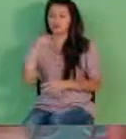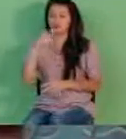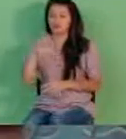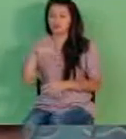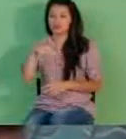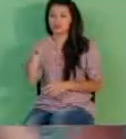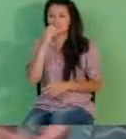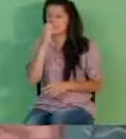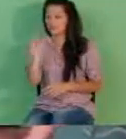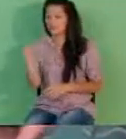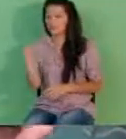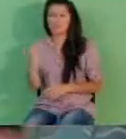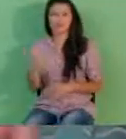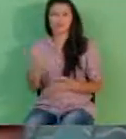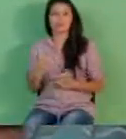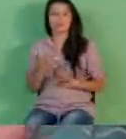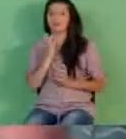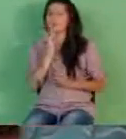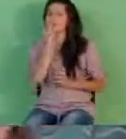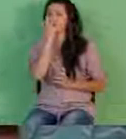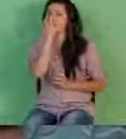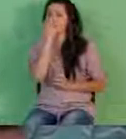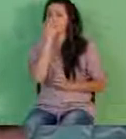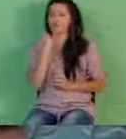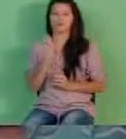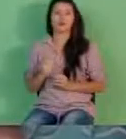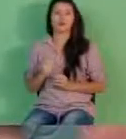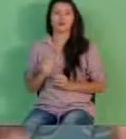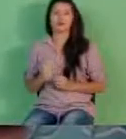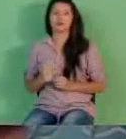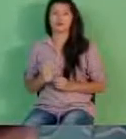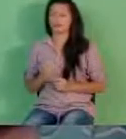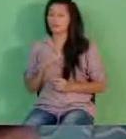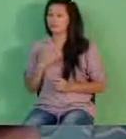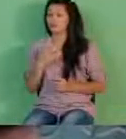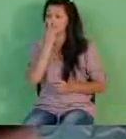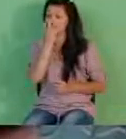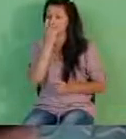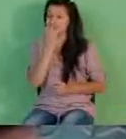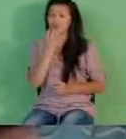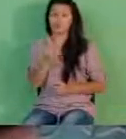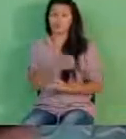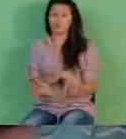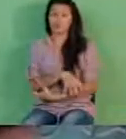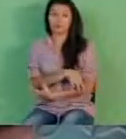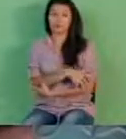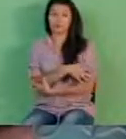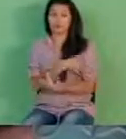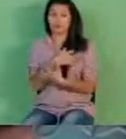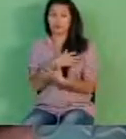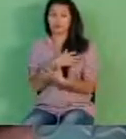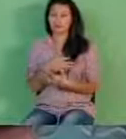afortunadamente hasta el momento llevamos la cifra en cero niños quemados con pólvora para nosotros como municipio eso es algo